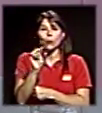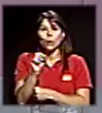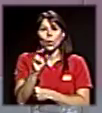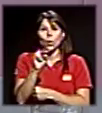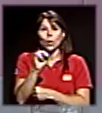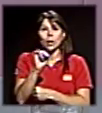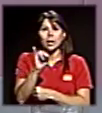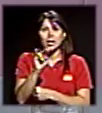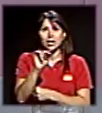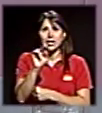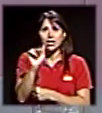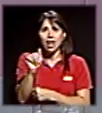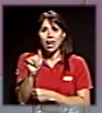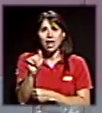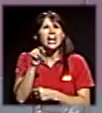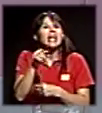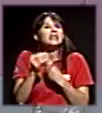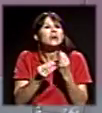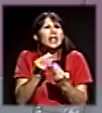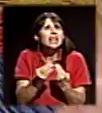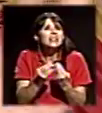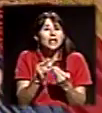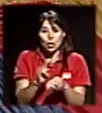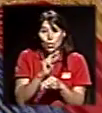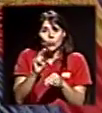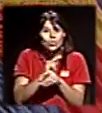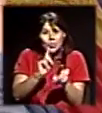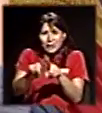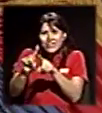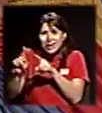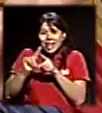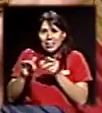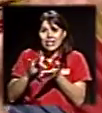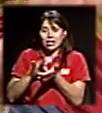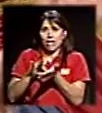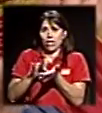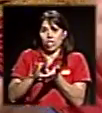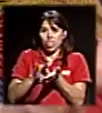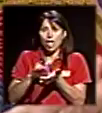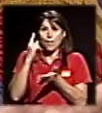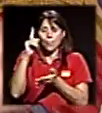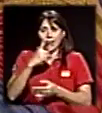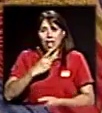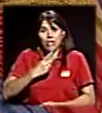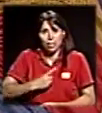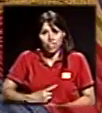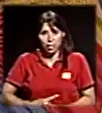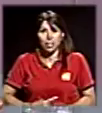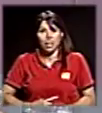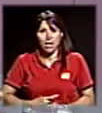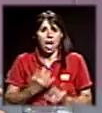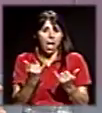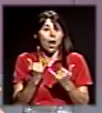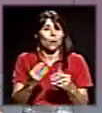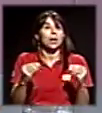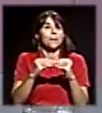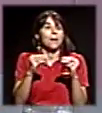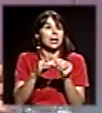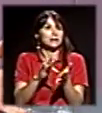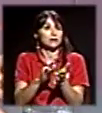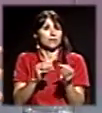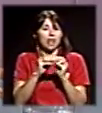prosac de todos esos medicamentos de prosac y simil ahora otras mucho más mucho más